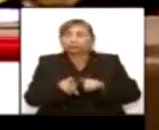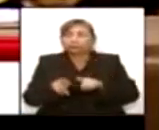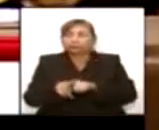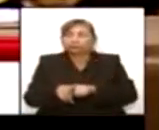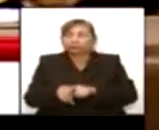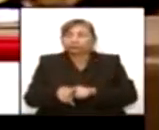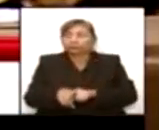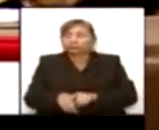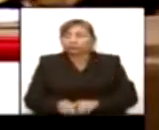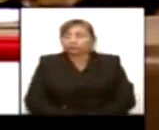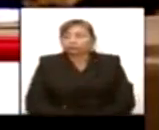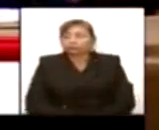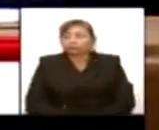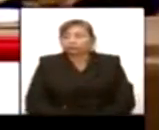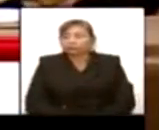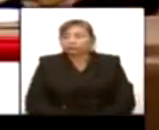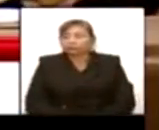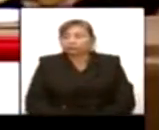como